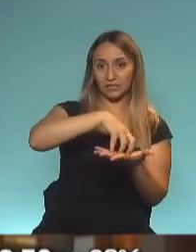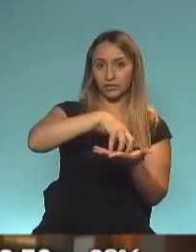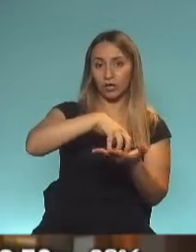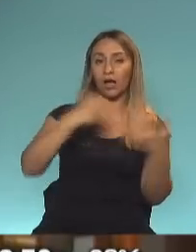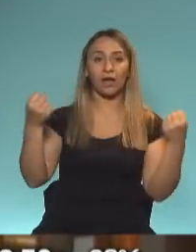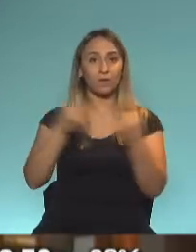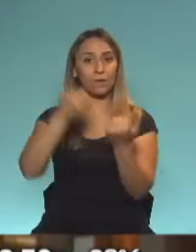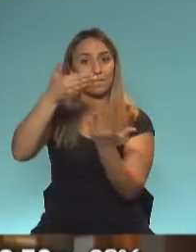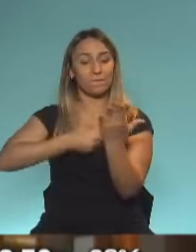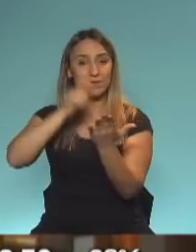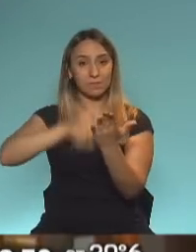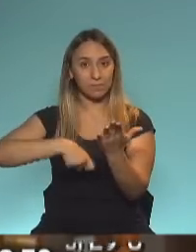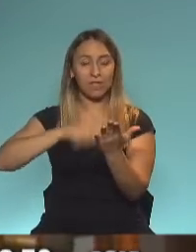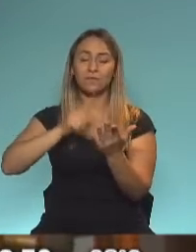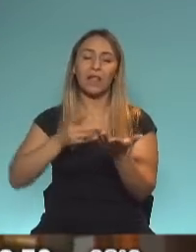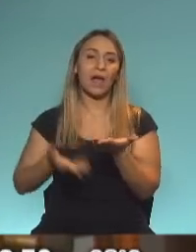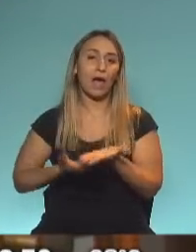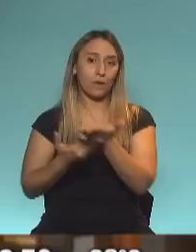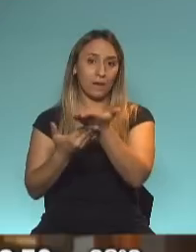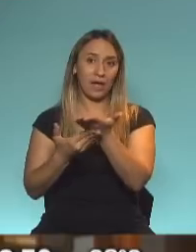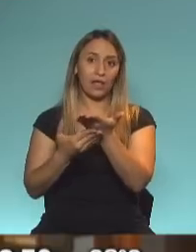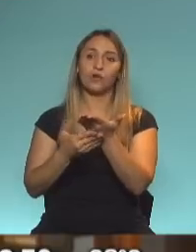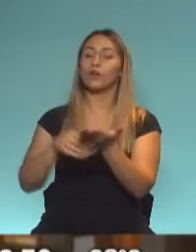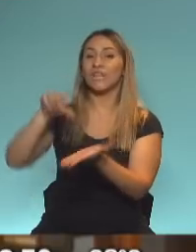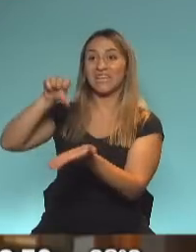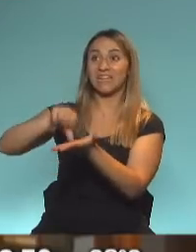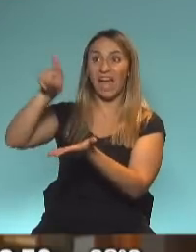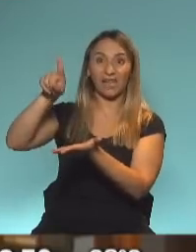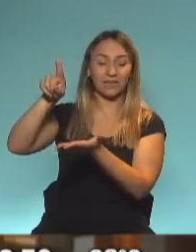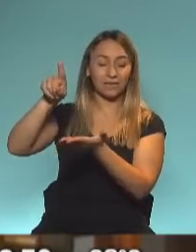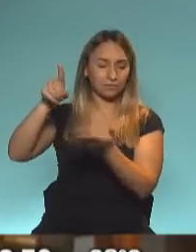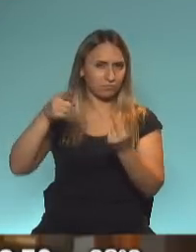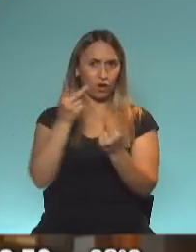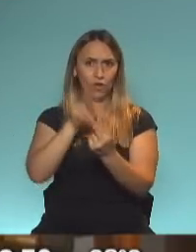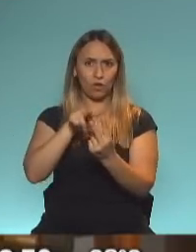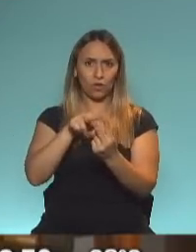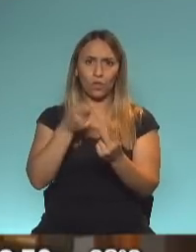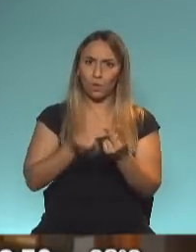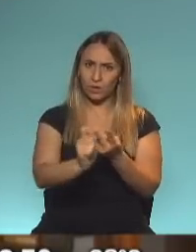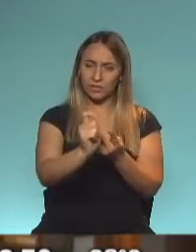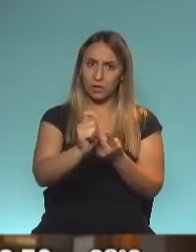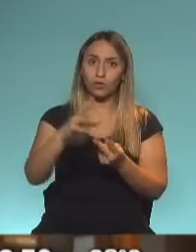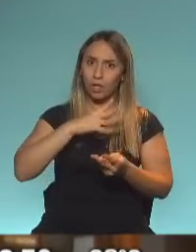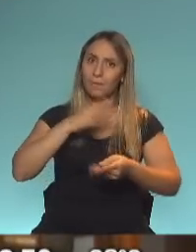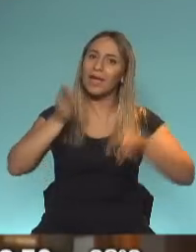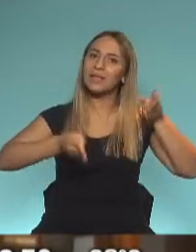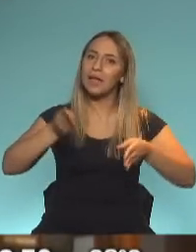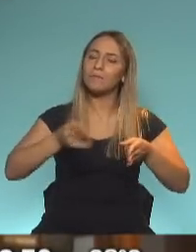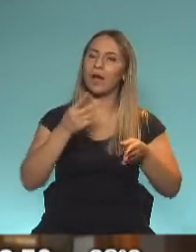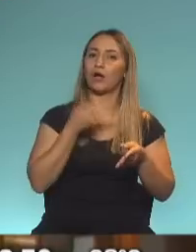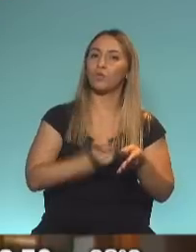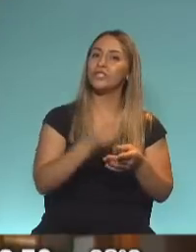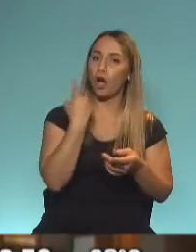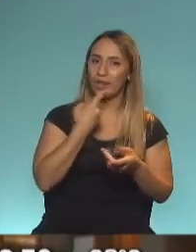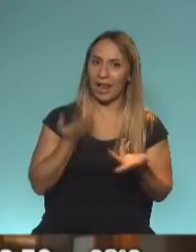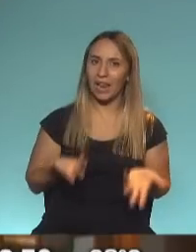el Congreso con Irán, siguen siendo juicios que están en etapa de juicio oral. Y